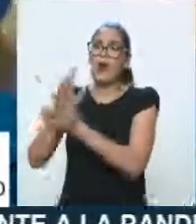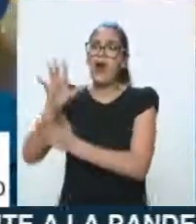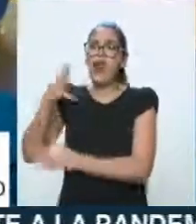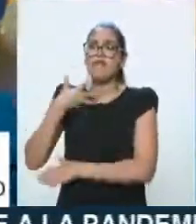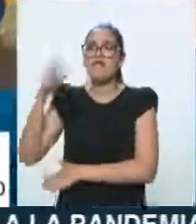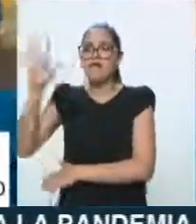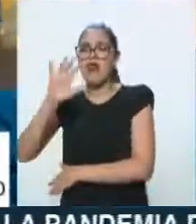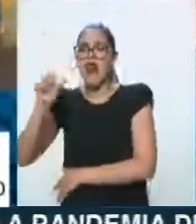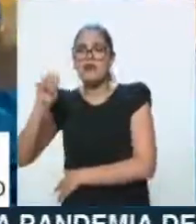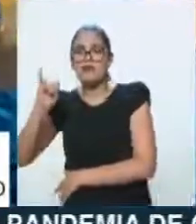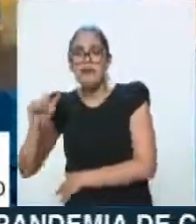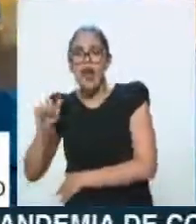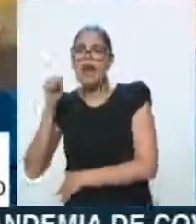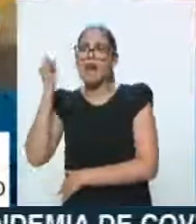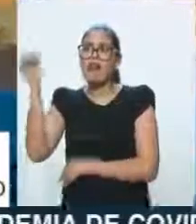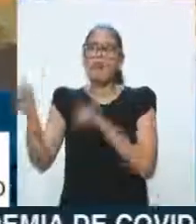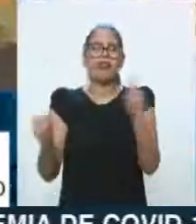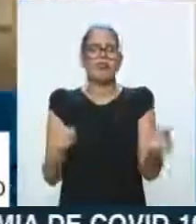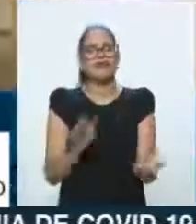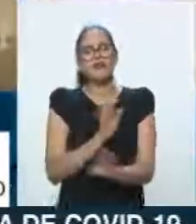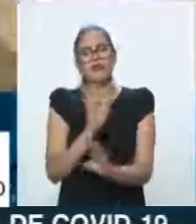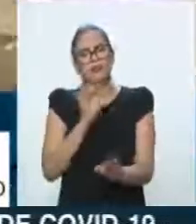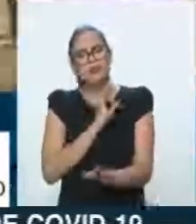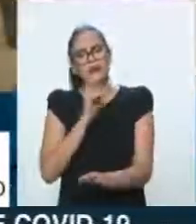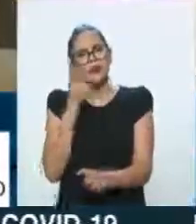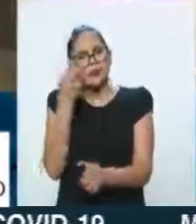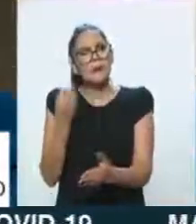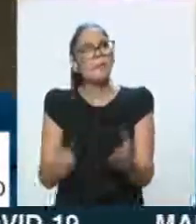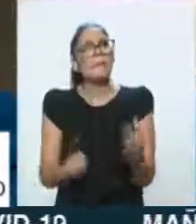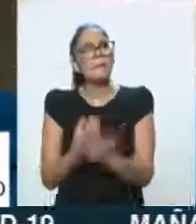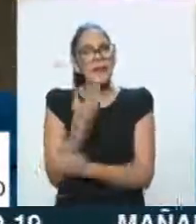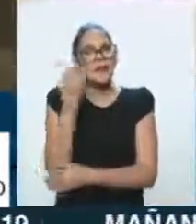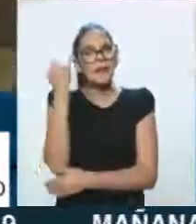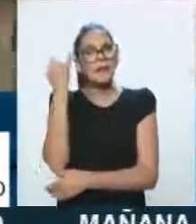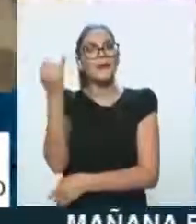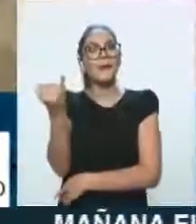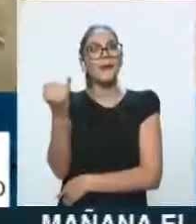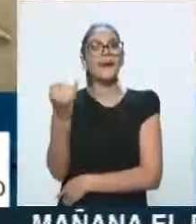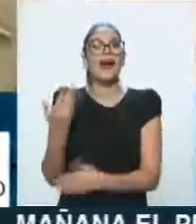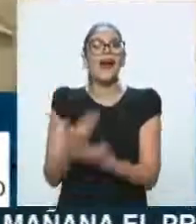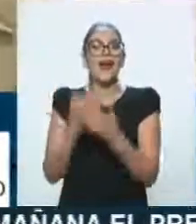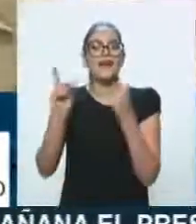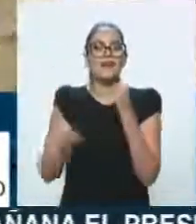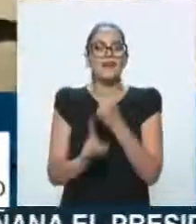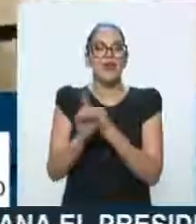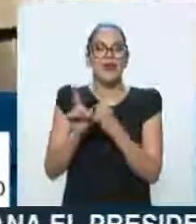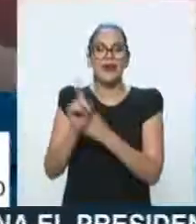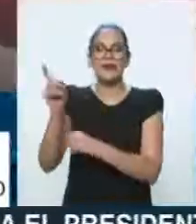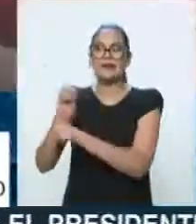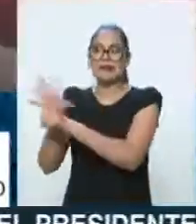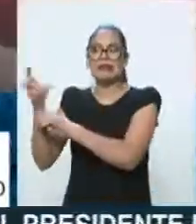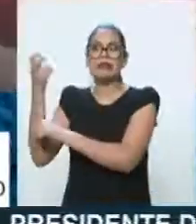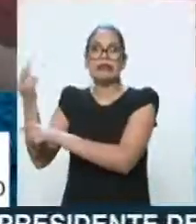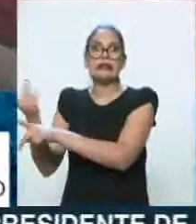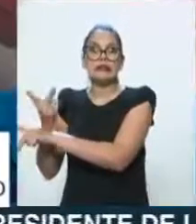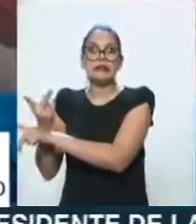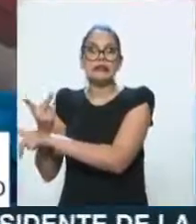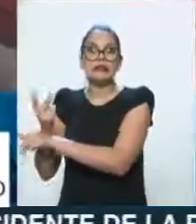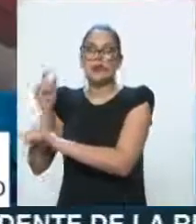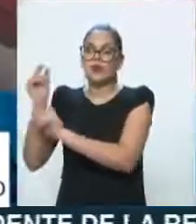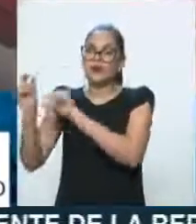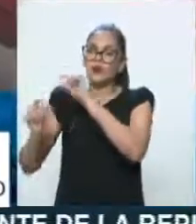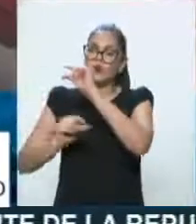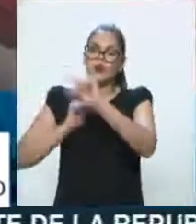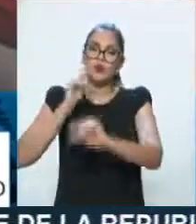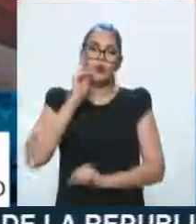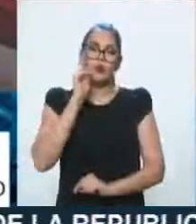o en Europa del Este o en lugares lejanos. Esta es una tendencia que se va a dar debido a la crisis del COVID y entonces conforme se dé este reshoring